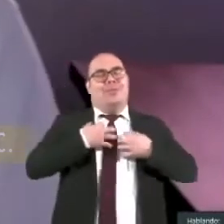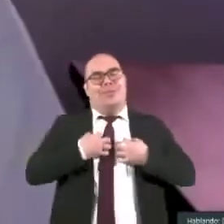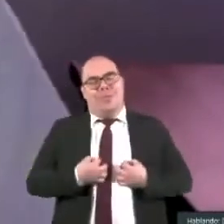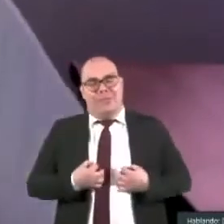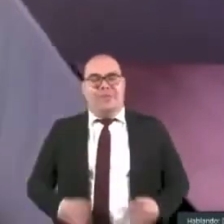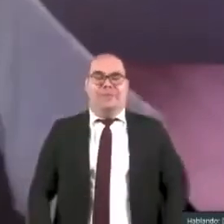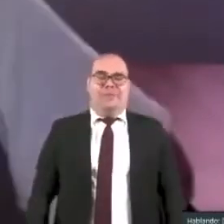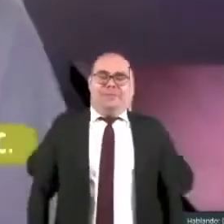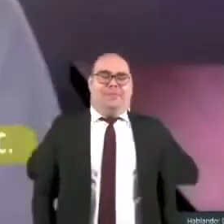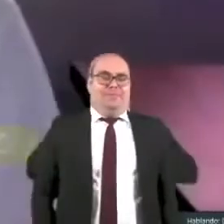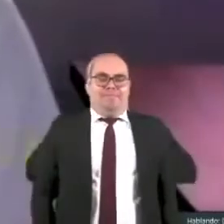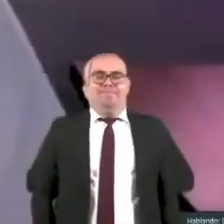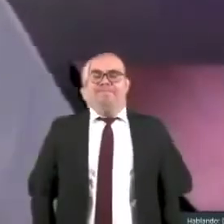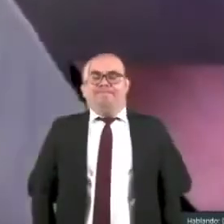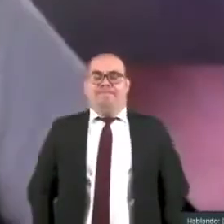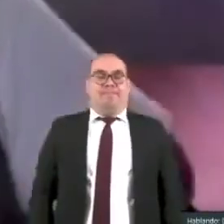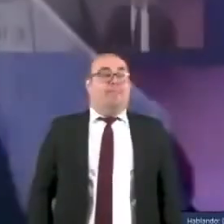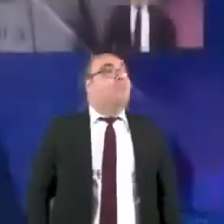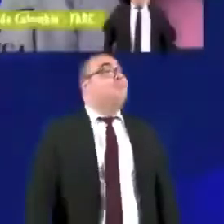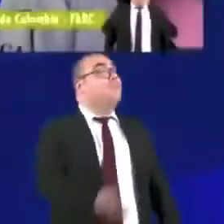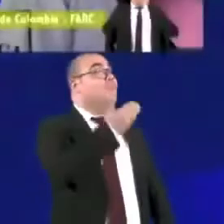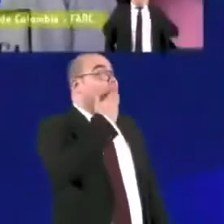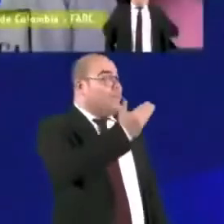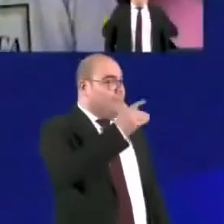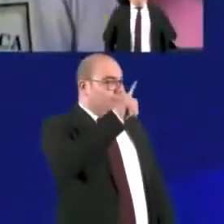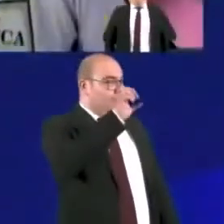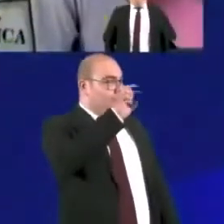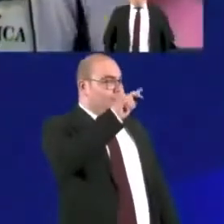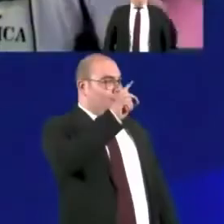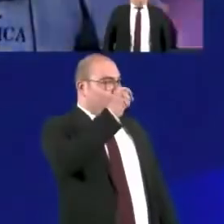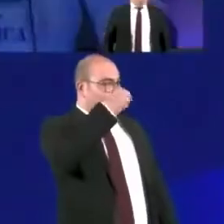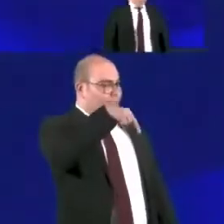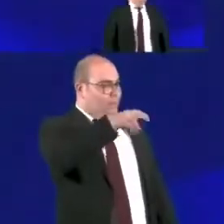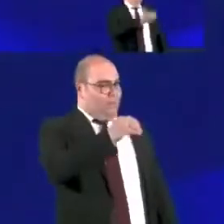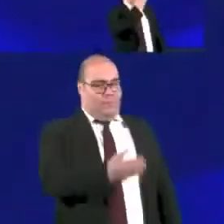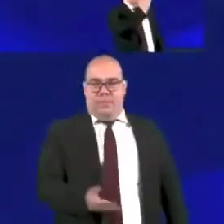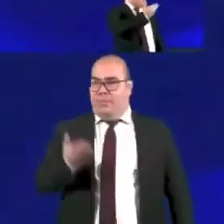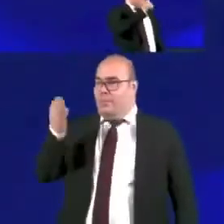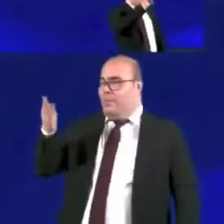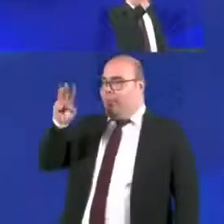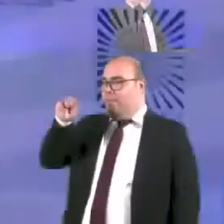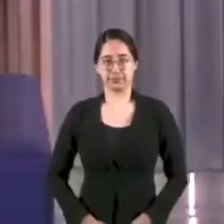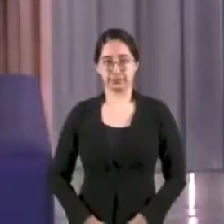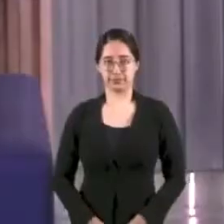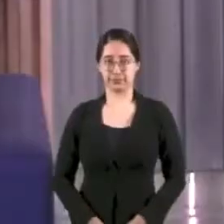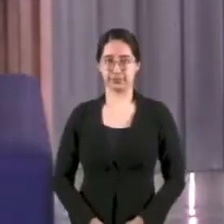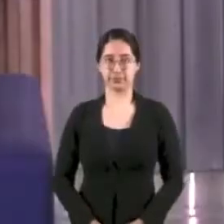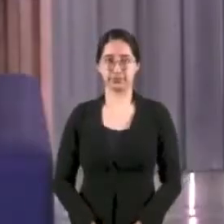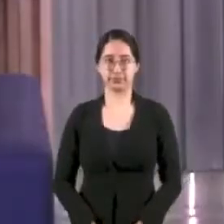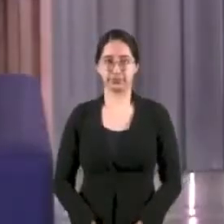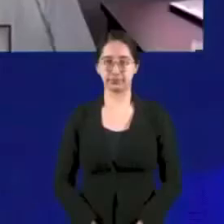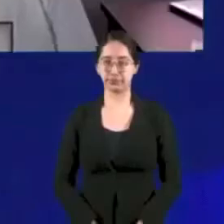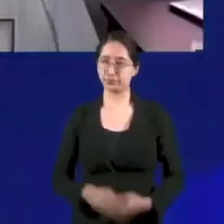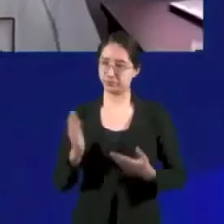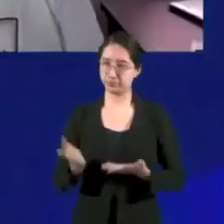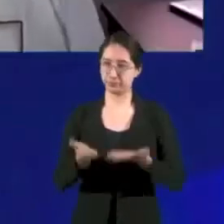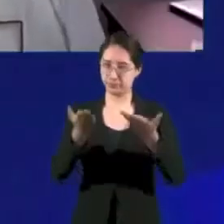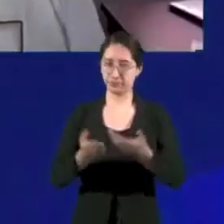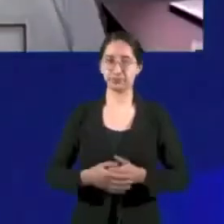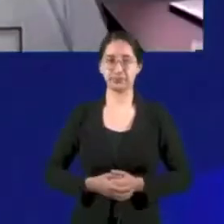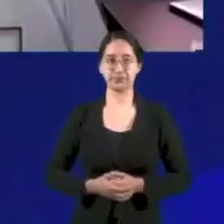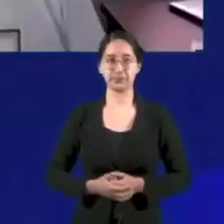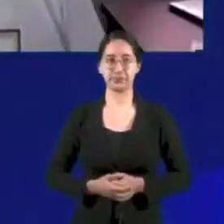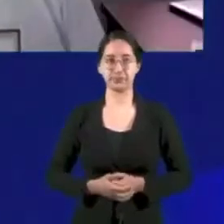Muchísimas gracias al señor Rodrigo Londoño. Le voy a dar la palabra en este momento a Salvatore Mancuso. Señor Mancuso. Rodrigo.